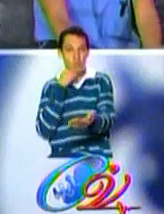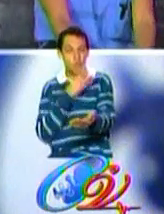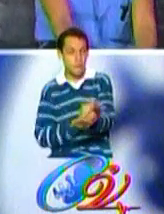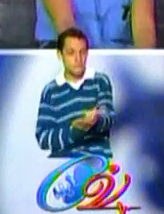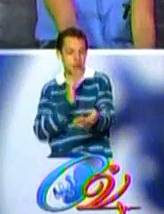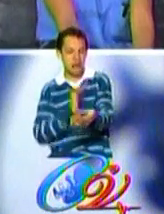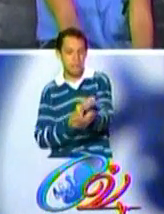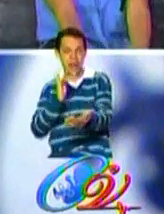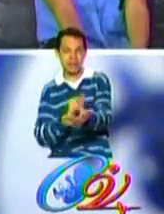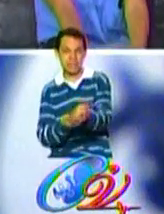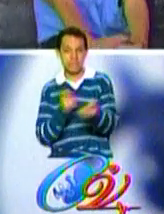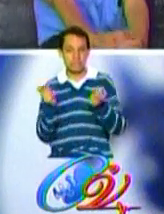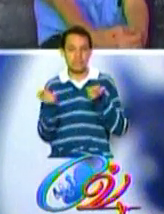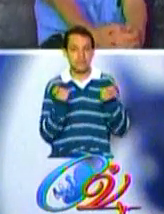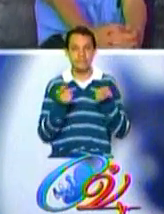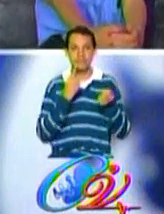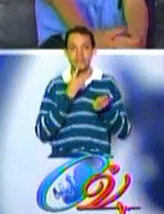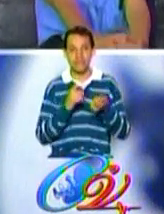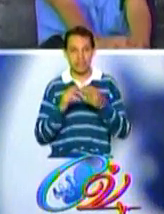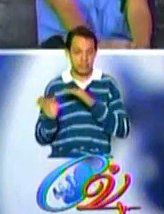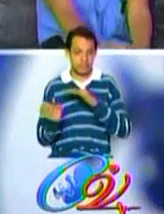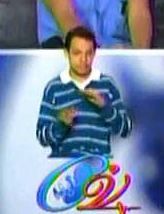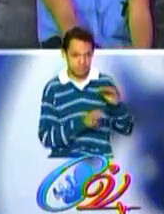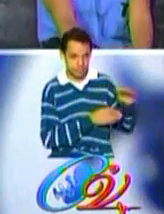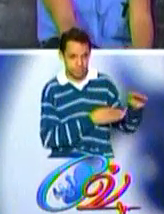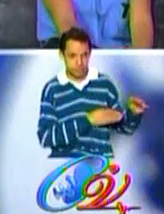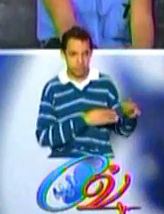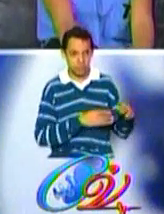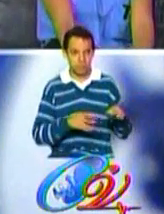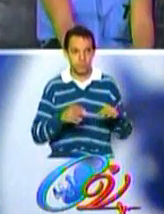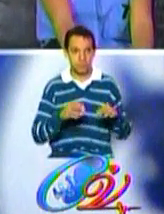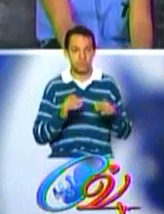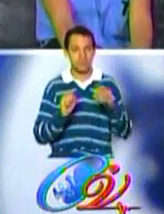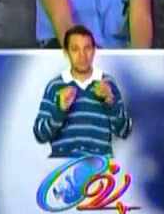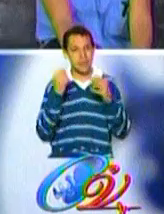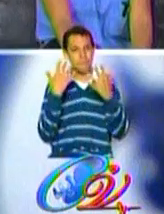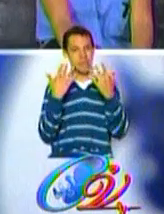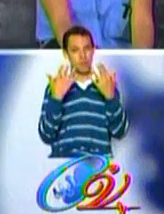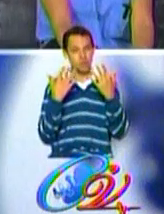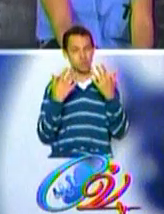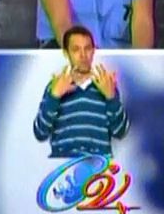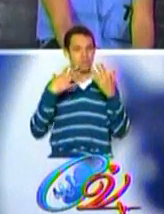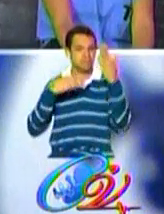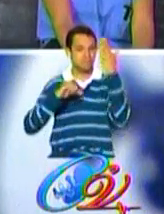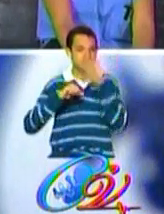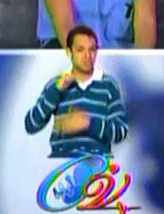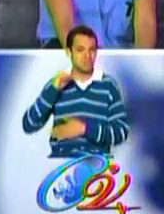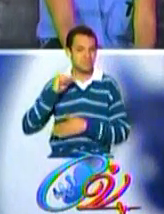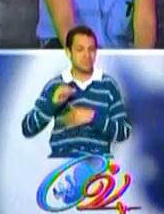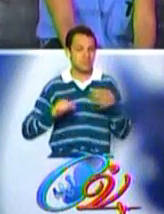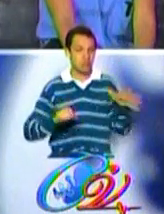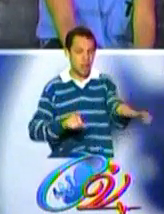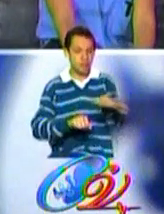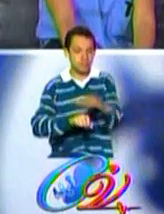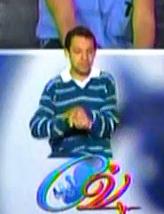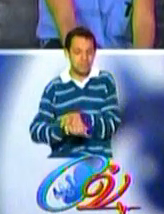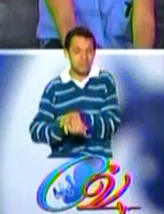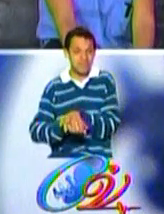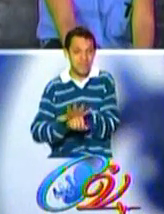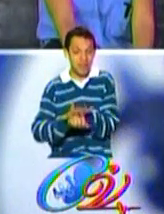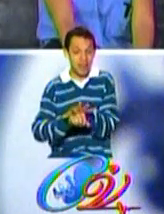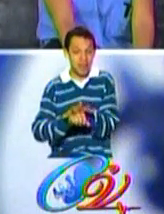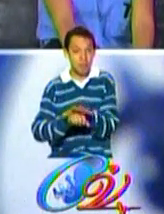de organizar eso. Acá les quiero hablar de las prótesis. Nosotros hacemos básicamente un estudio para ver